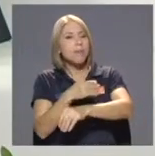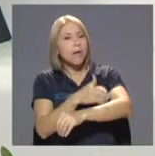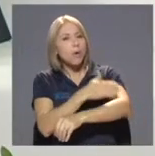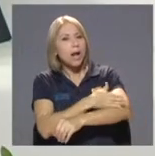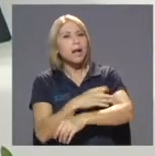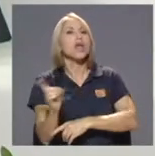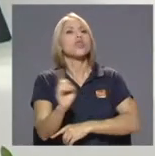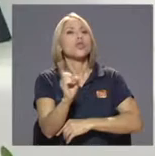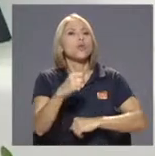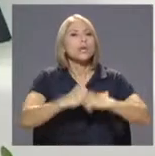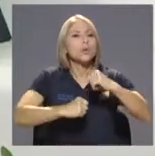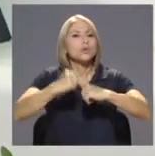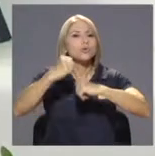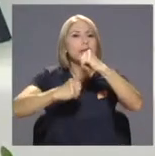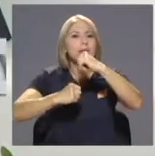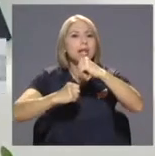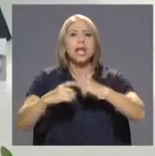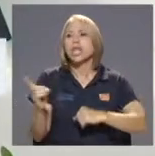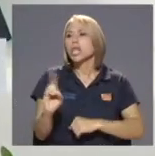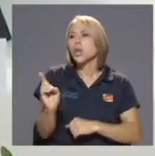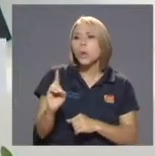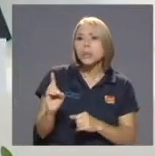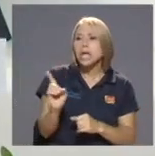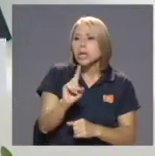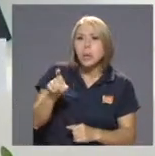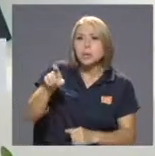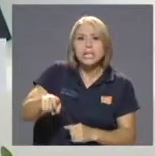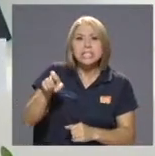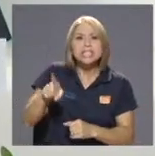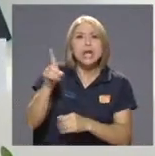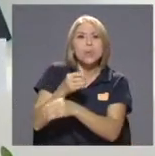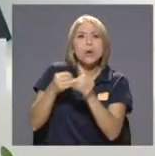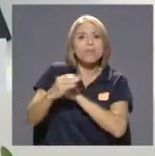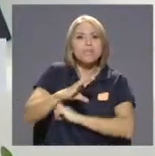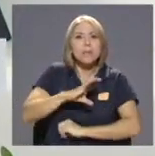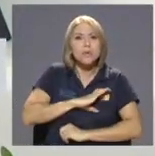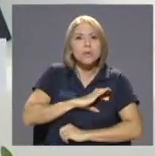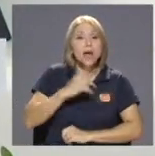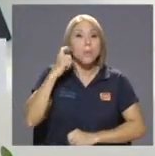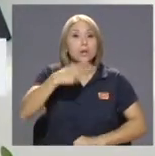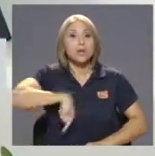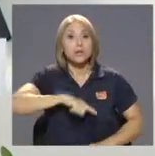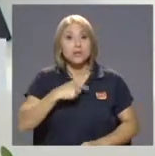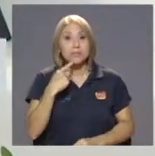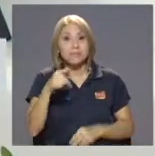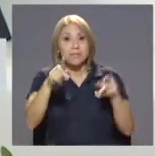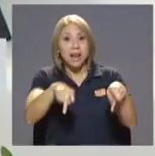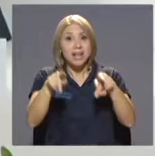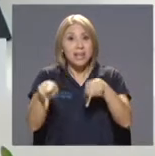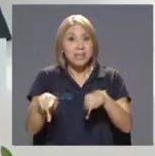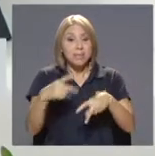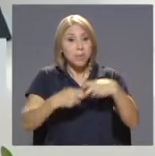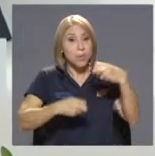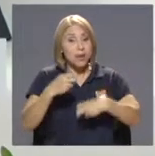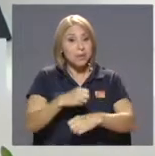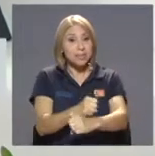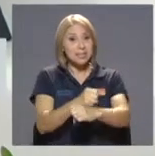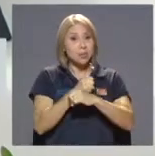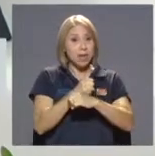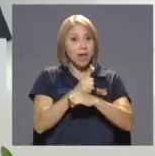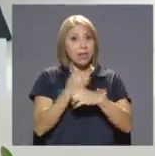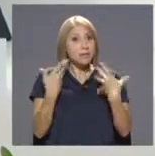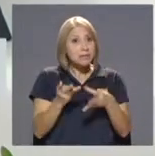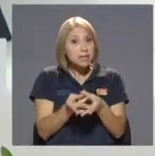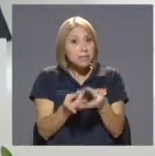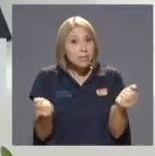y dónde no necesariamente hay que hacer una delegación, porque lo que decimos a la gente es, no siempre los problemas de seguridad se resuelven abriendo una delegación.